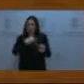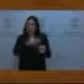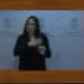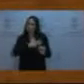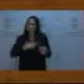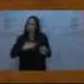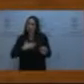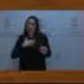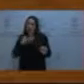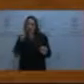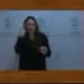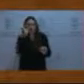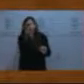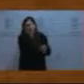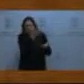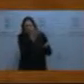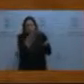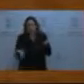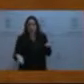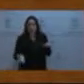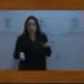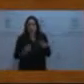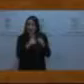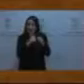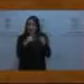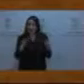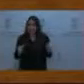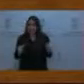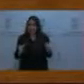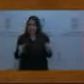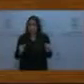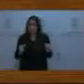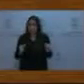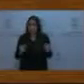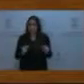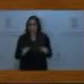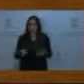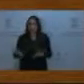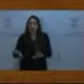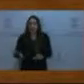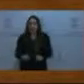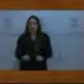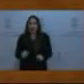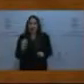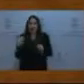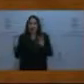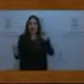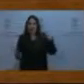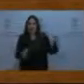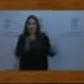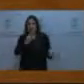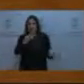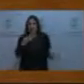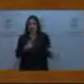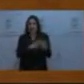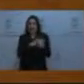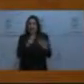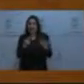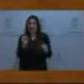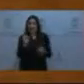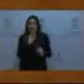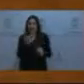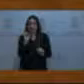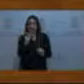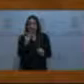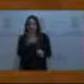escuchar su opinión. Asturias no dio en adopción ningún bebé en 2016. En